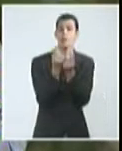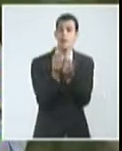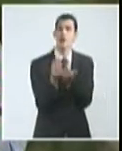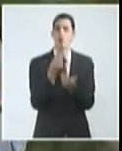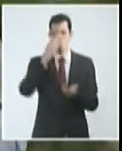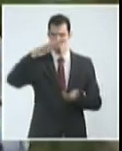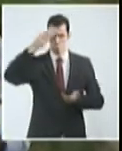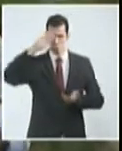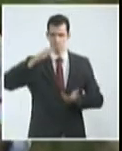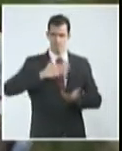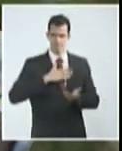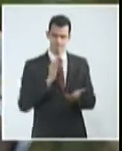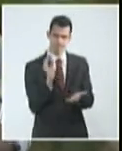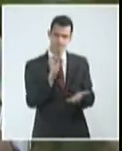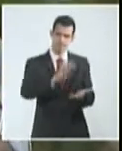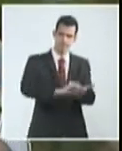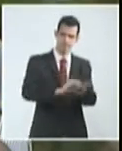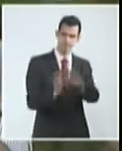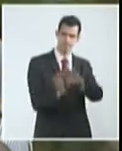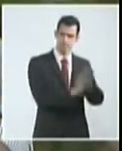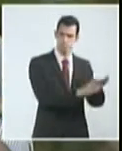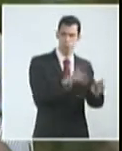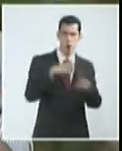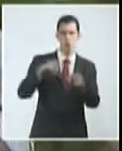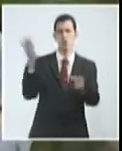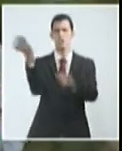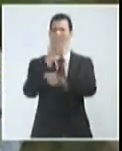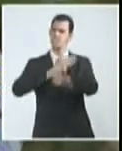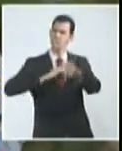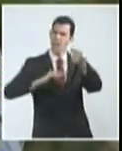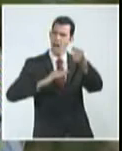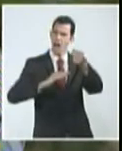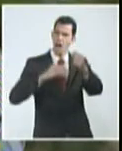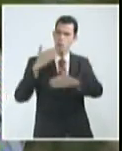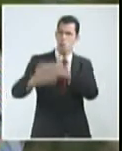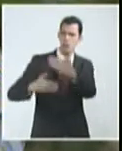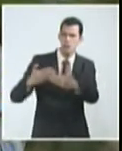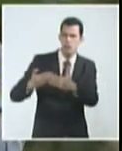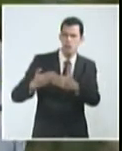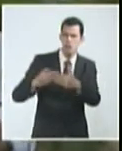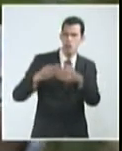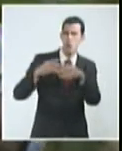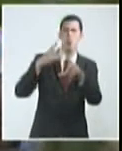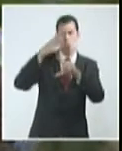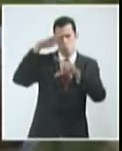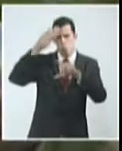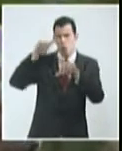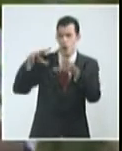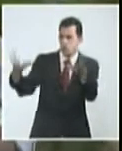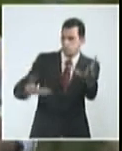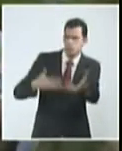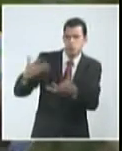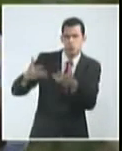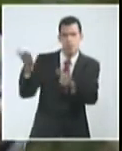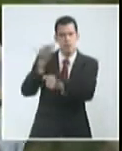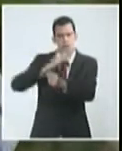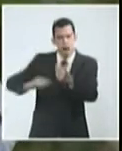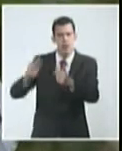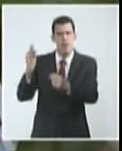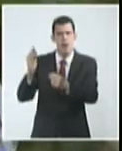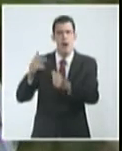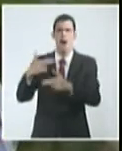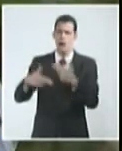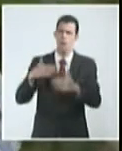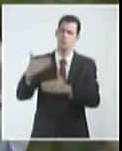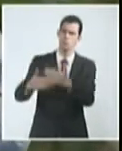los esfuerzos también que se están haciendo en la implementación de las medidas que hemos aprobado para la autonomía empresarial, para el